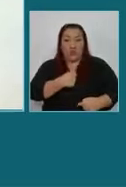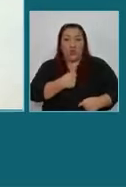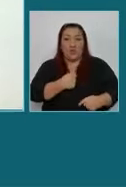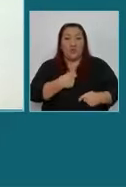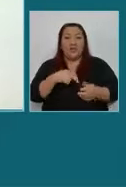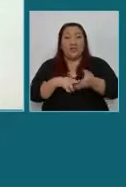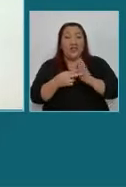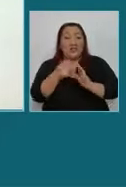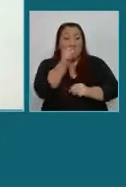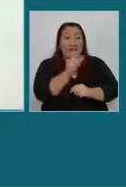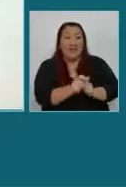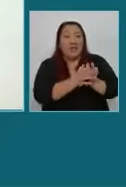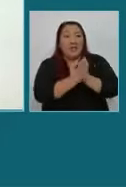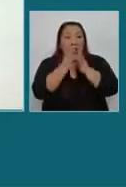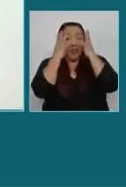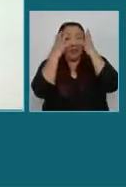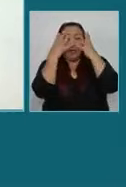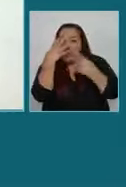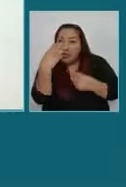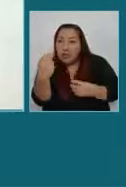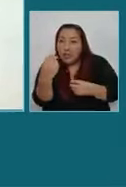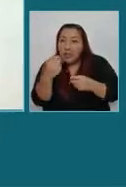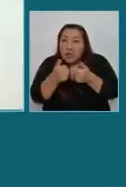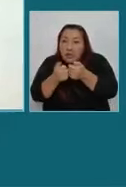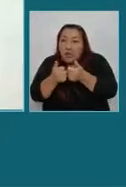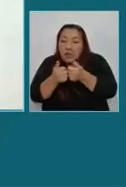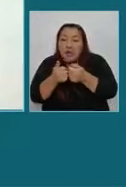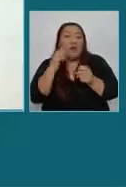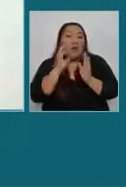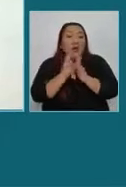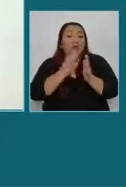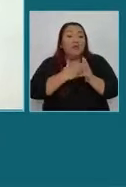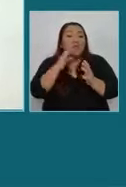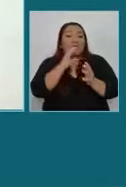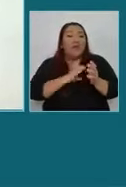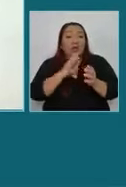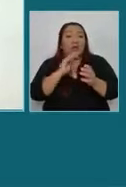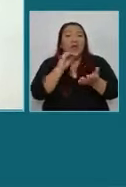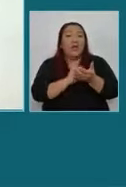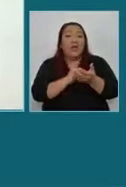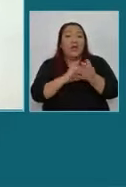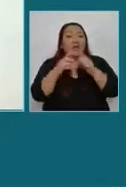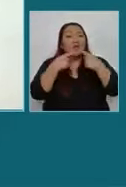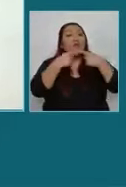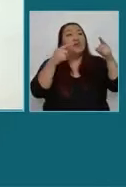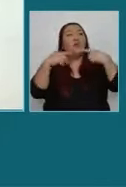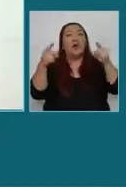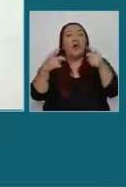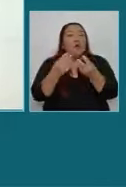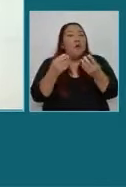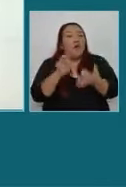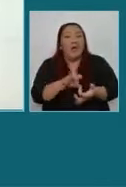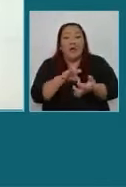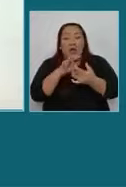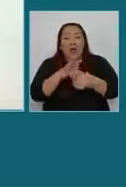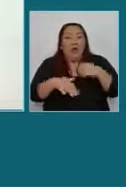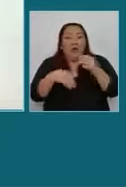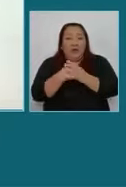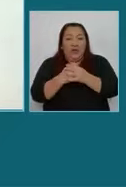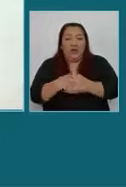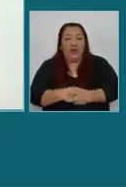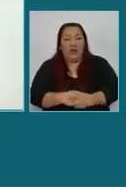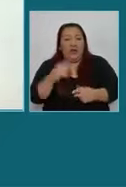captar nuestra atención, juntar data acerca de nuestro comportamiento y para eso hacer anuncios, muy específicamente